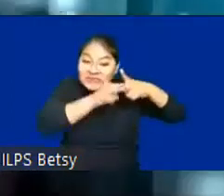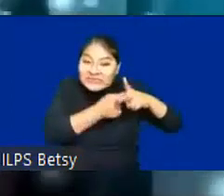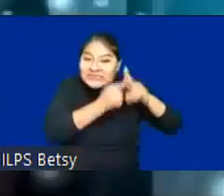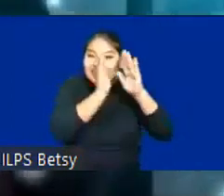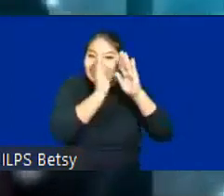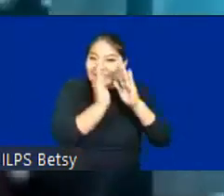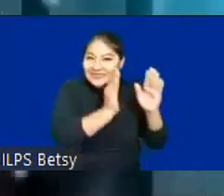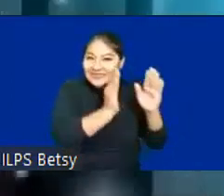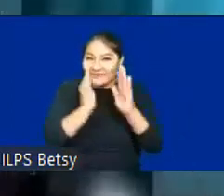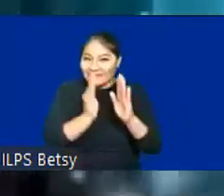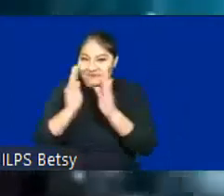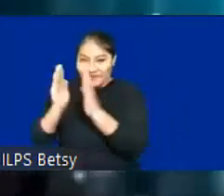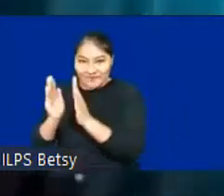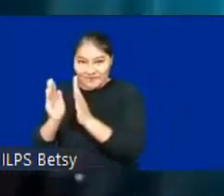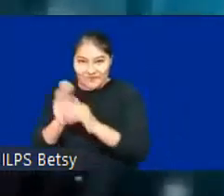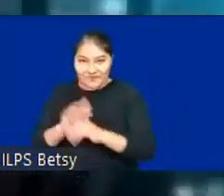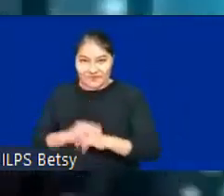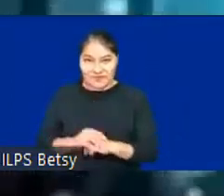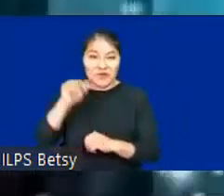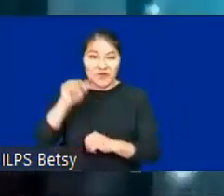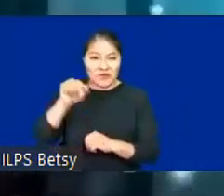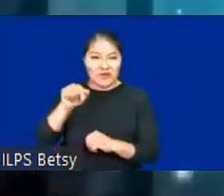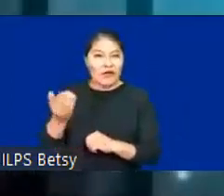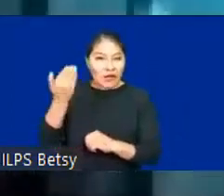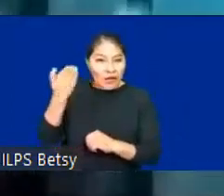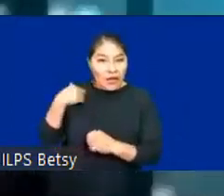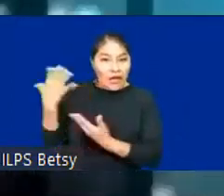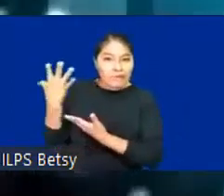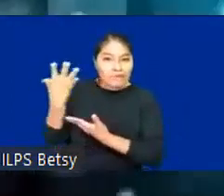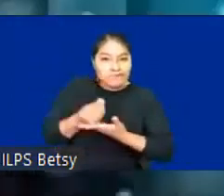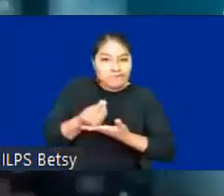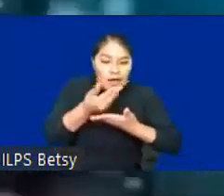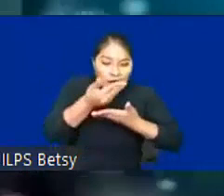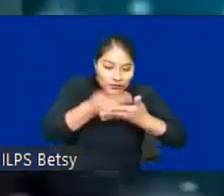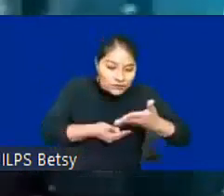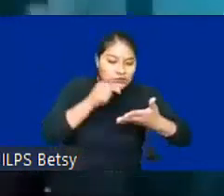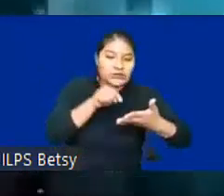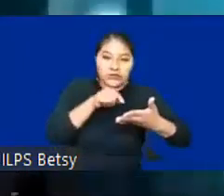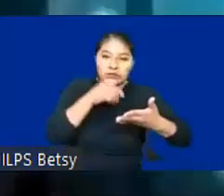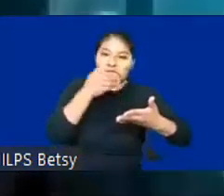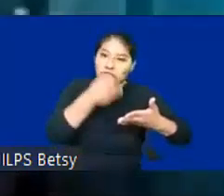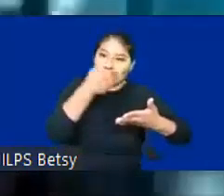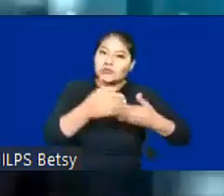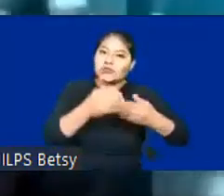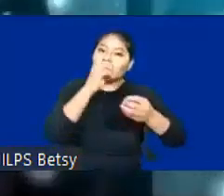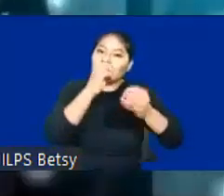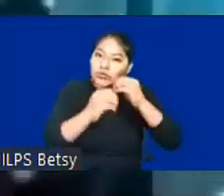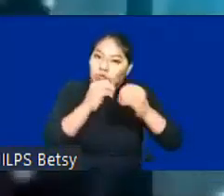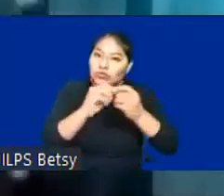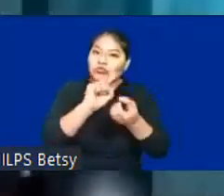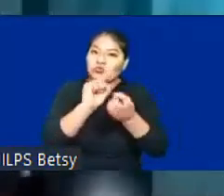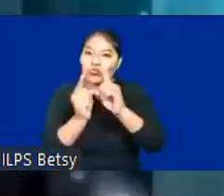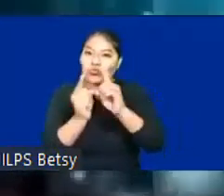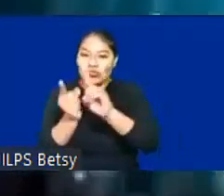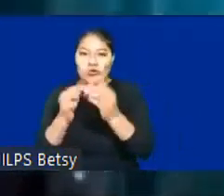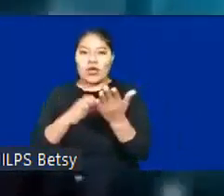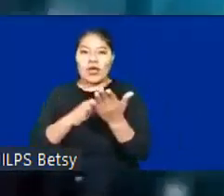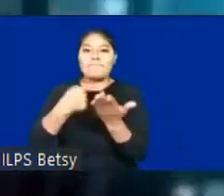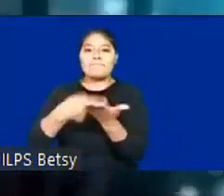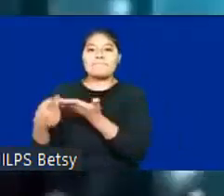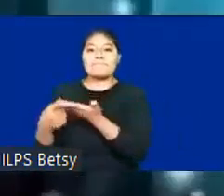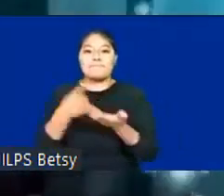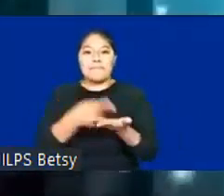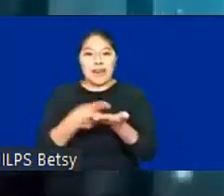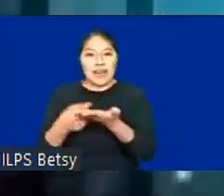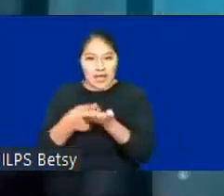que nos han permitido identificar proyectos que han sido incorporados dentro del plan de gobierno digital, ¿no? Luego hay otras fuentes que son más normativas,